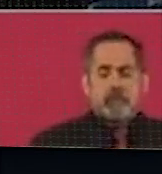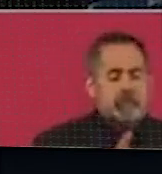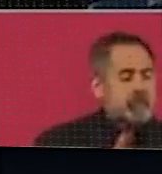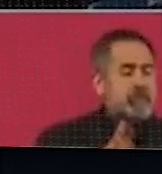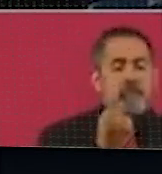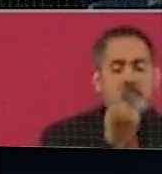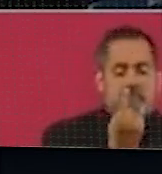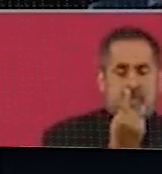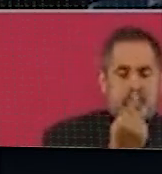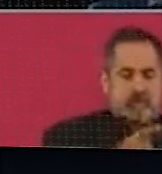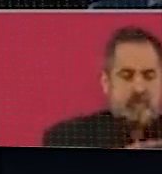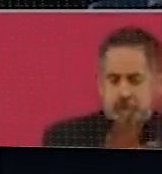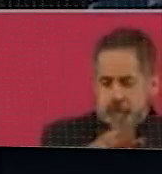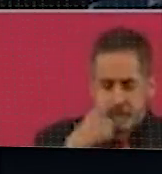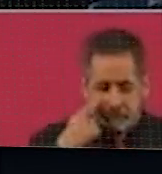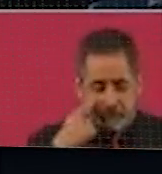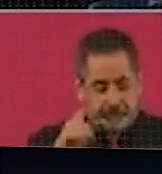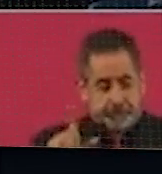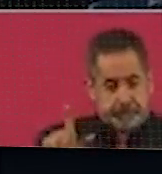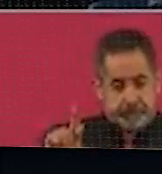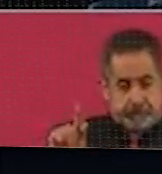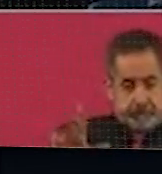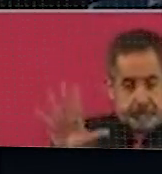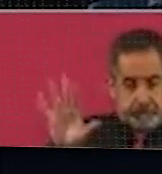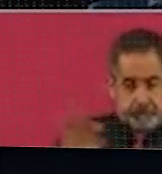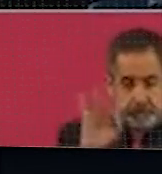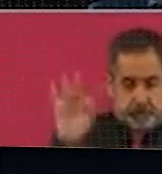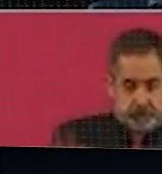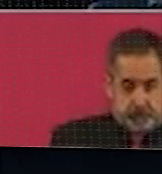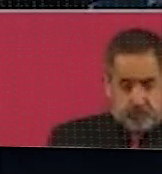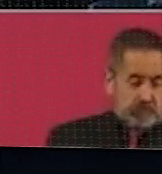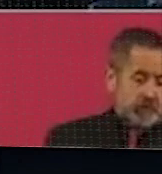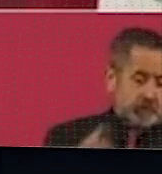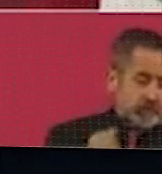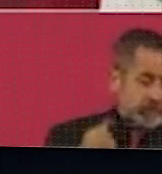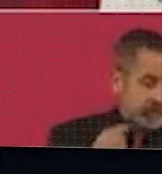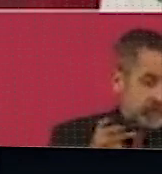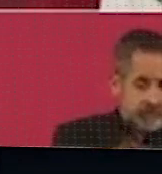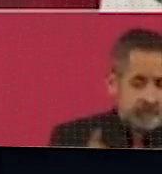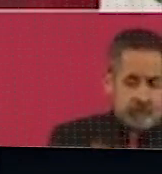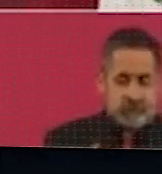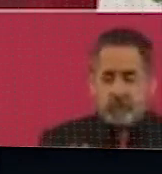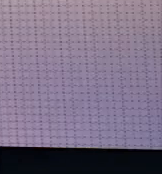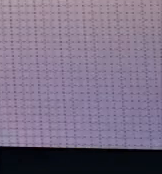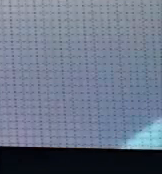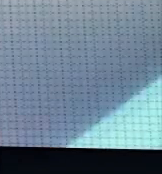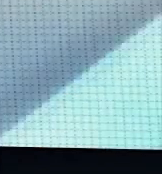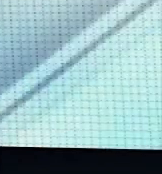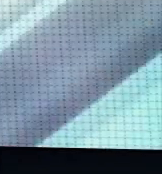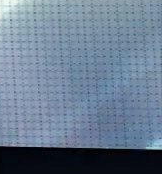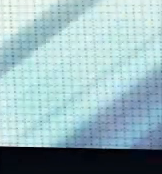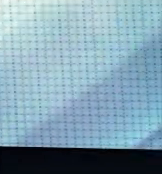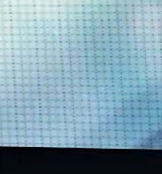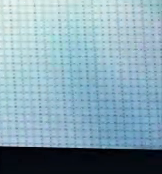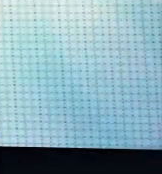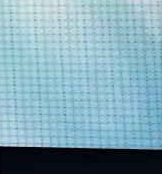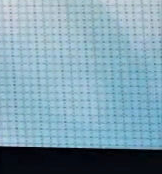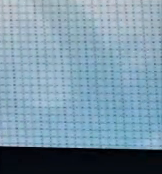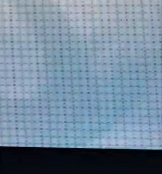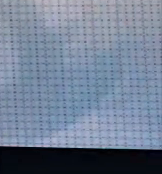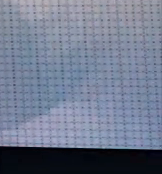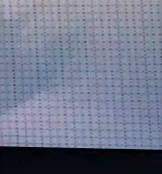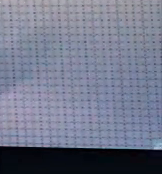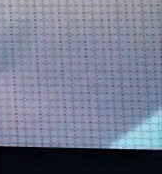apología del crimen organizado y en particular pues buscar proteger para que un solo grupo domine